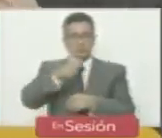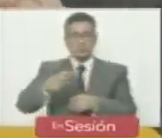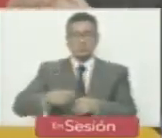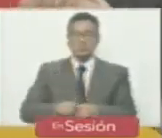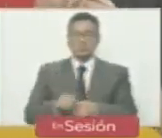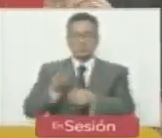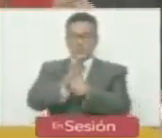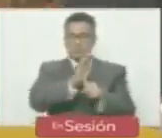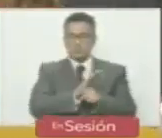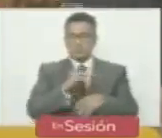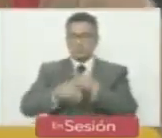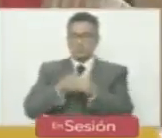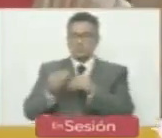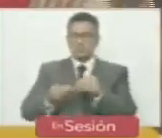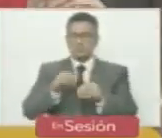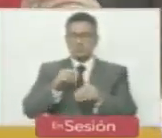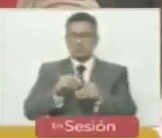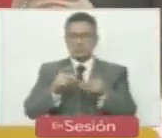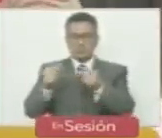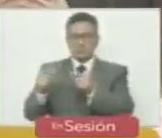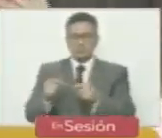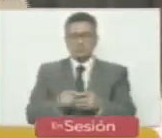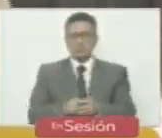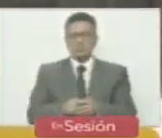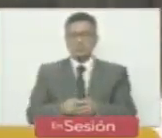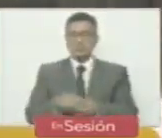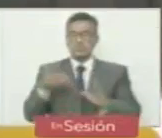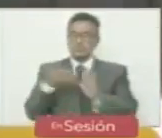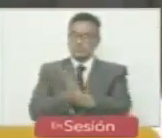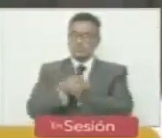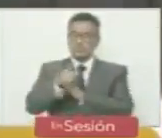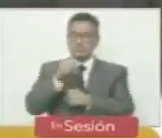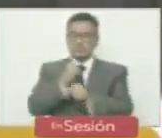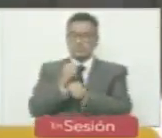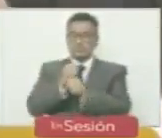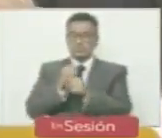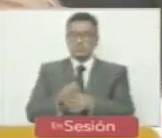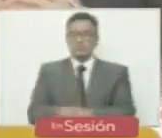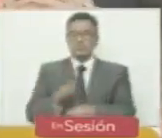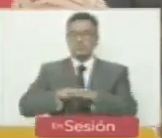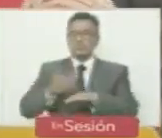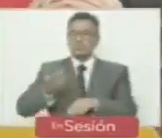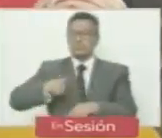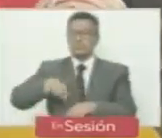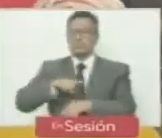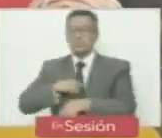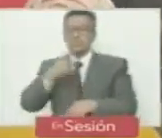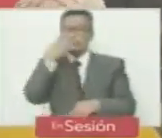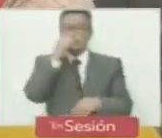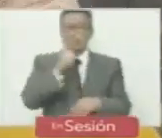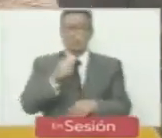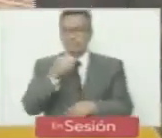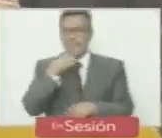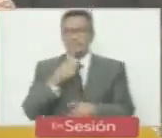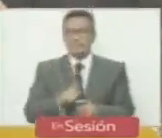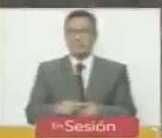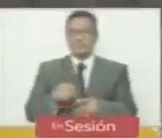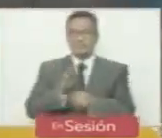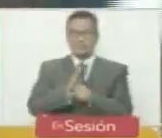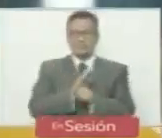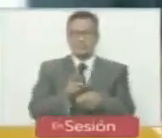la protección de lo que somos, del hecho económico que significa trabajar, porque nosotros entendemos muy bien a qué